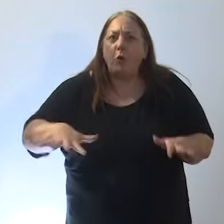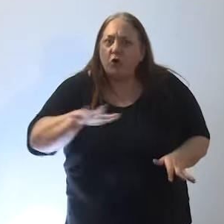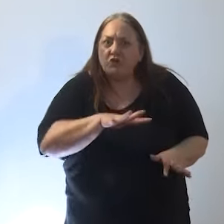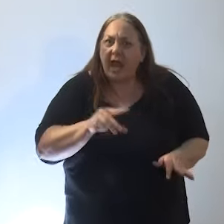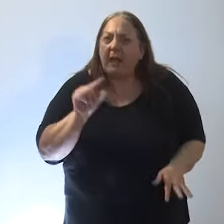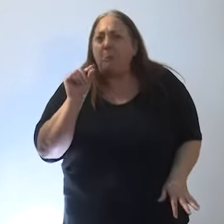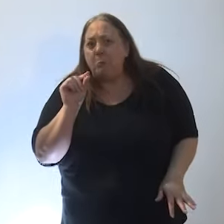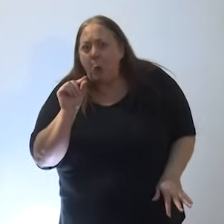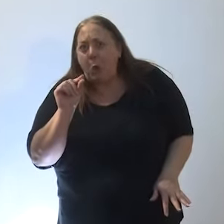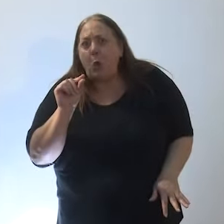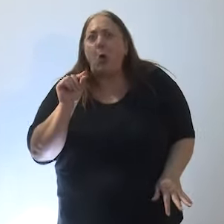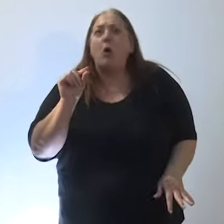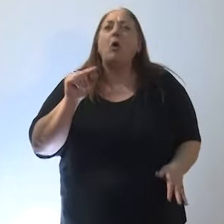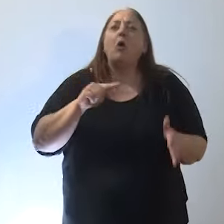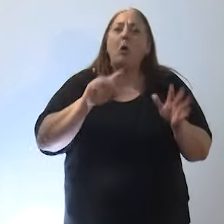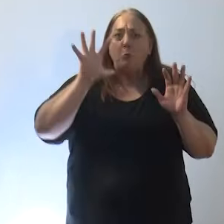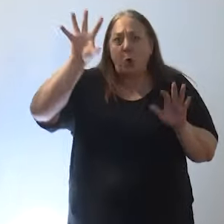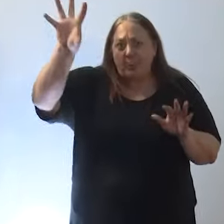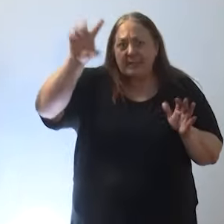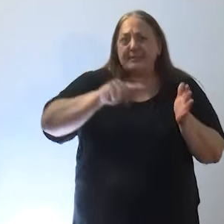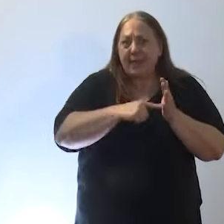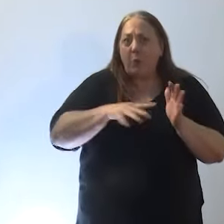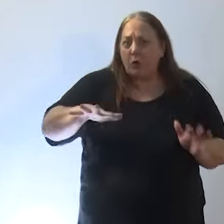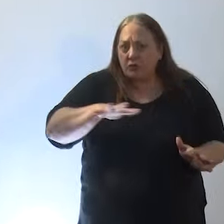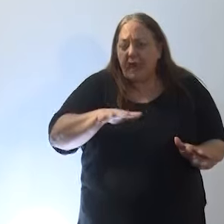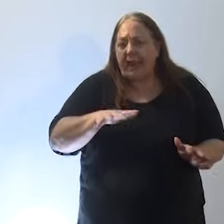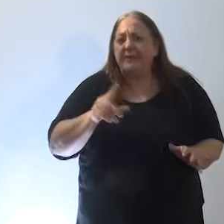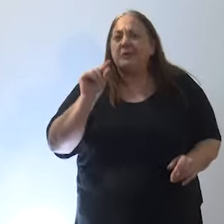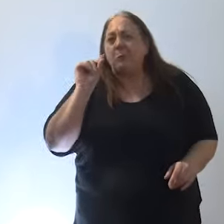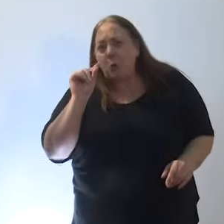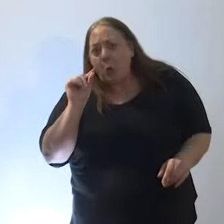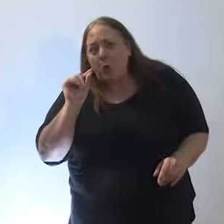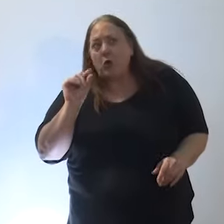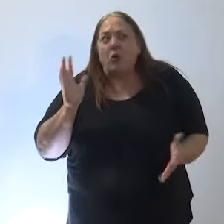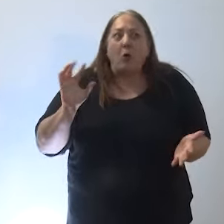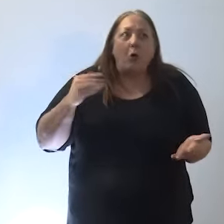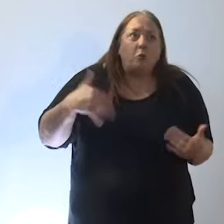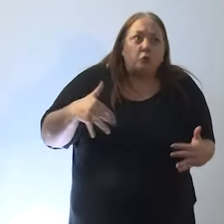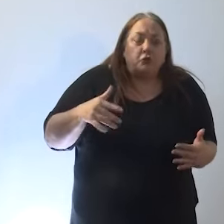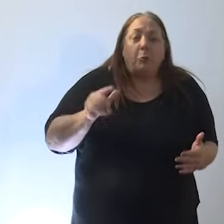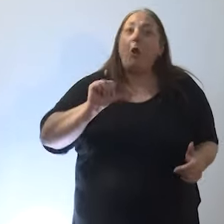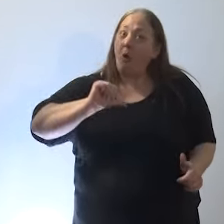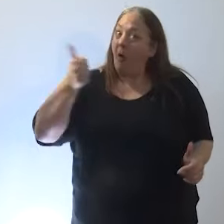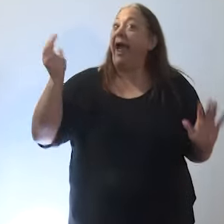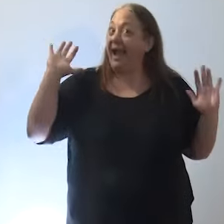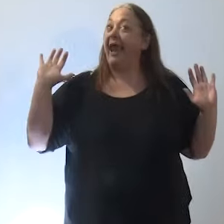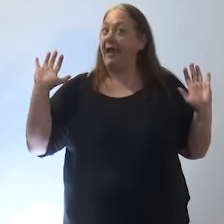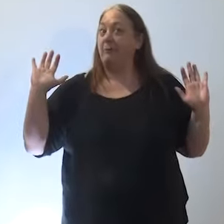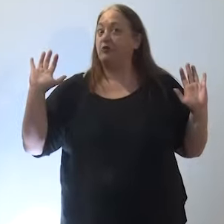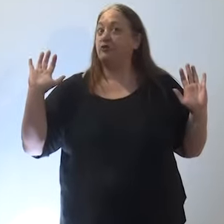ganamos no ganamos la gobernación primero y después Gan en el